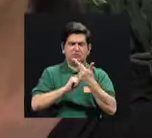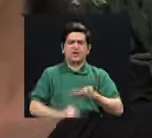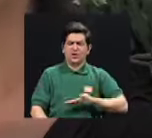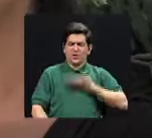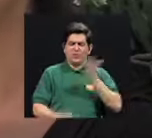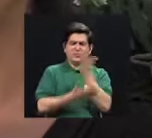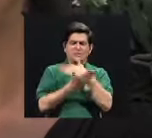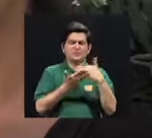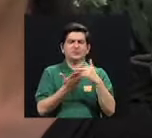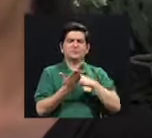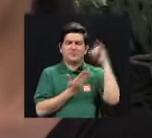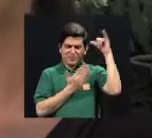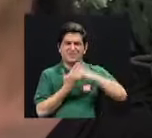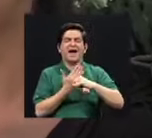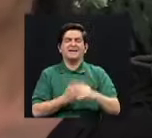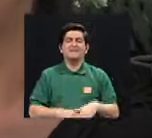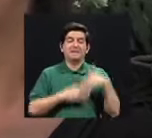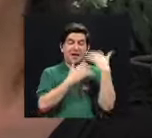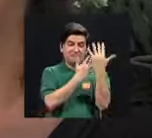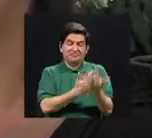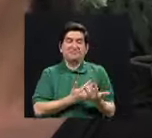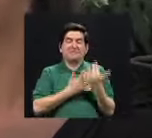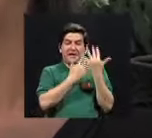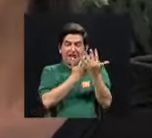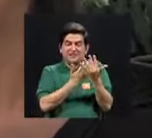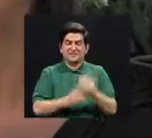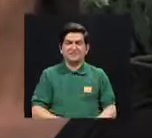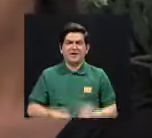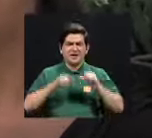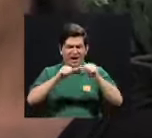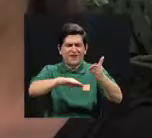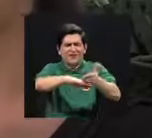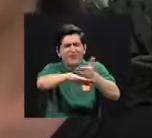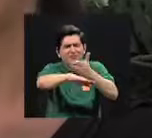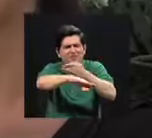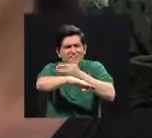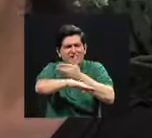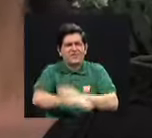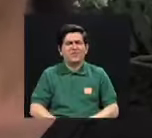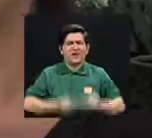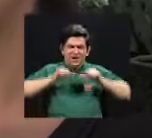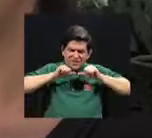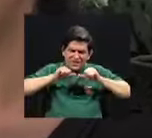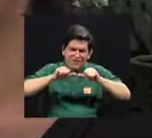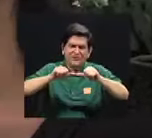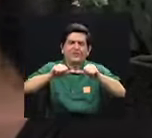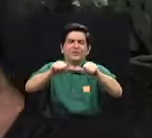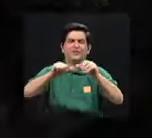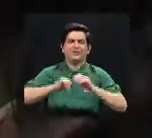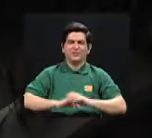Muy contentos, muy orgullosos de formar parte de este proyecto y esperamos que siga creciendo y se sostenga.